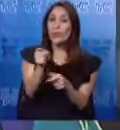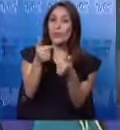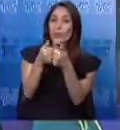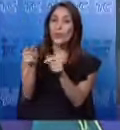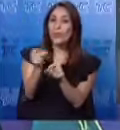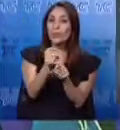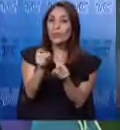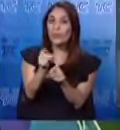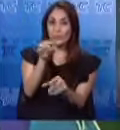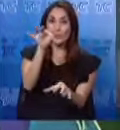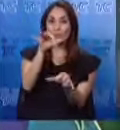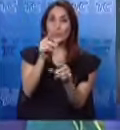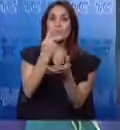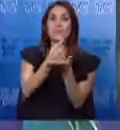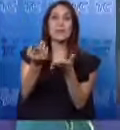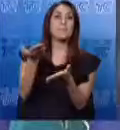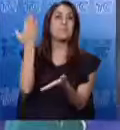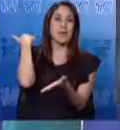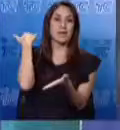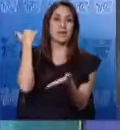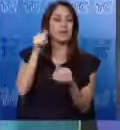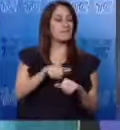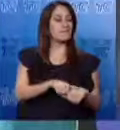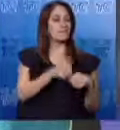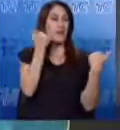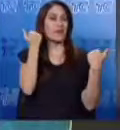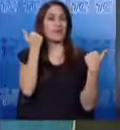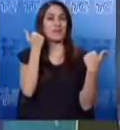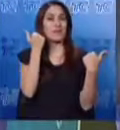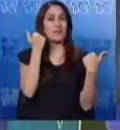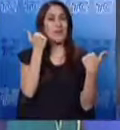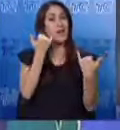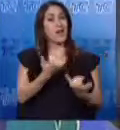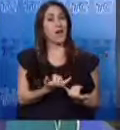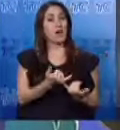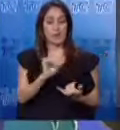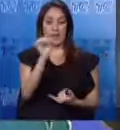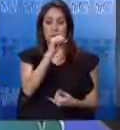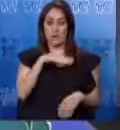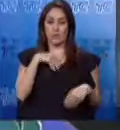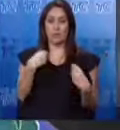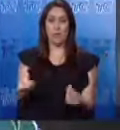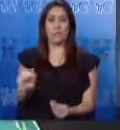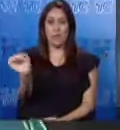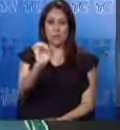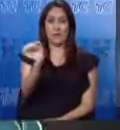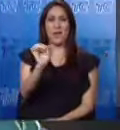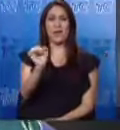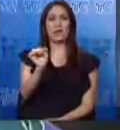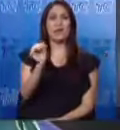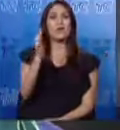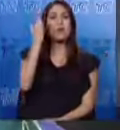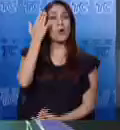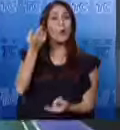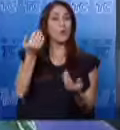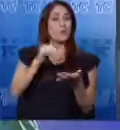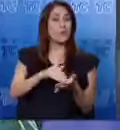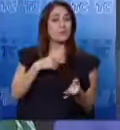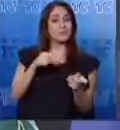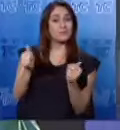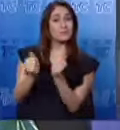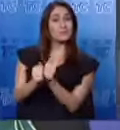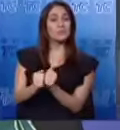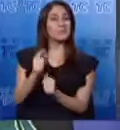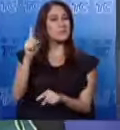el enamorado que votaste la semana pasada te está ofreciendo un Ferrari, ¿no es cierto? ¿Por qué? Porque no va a volver nunca más,